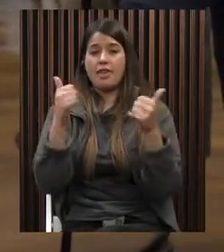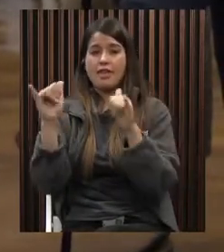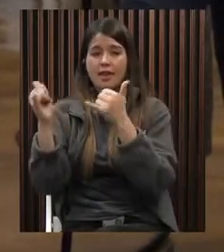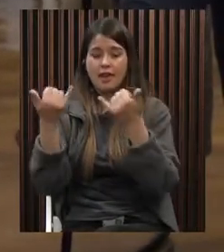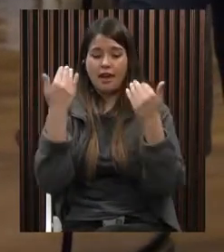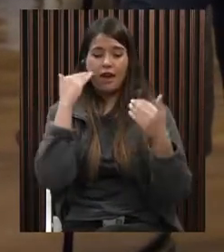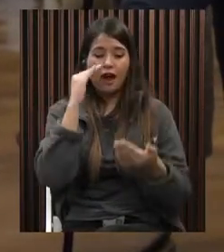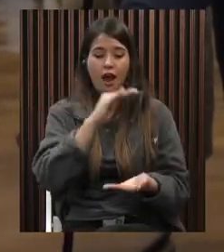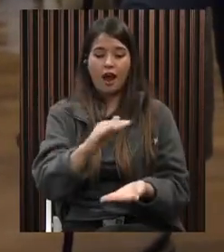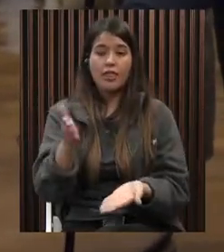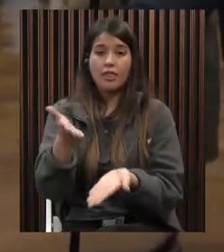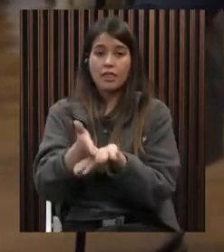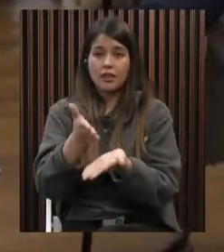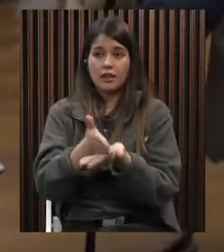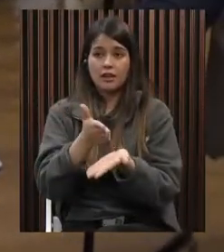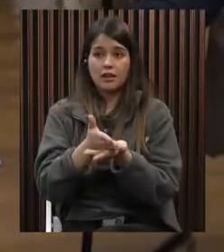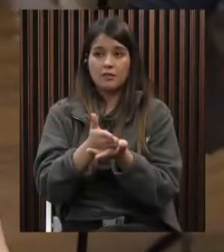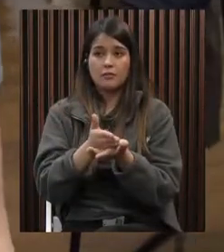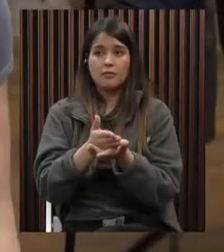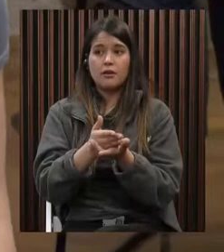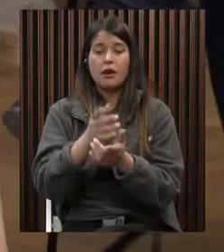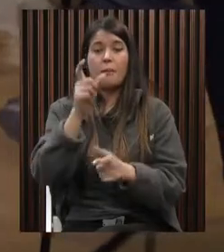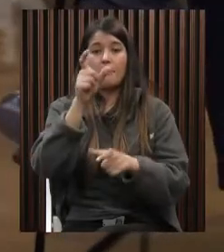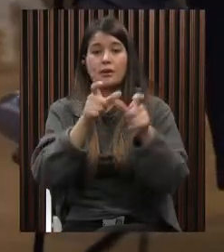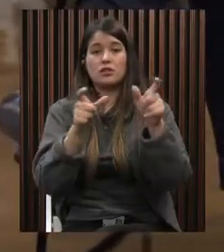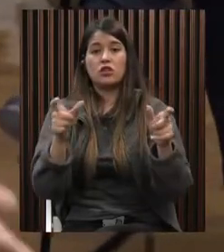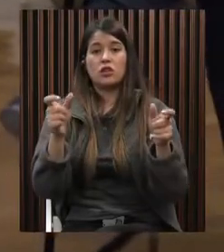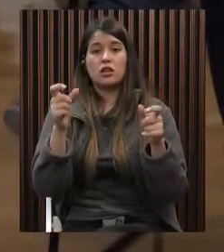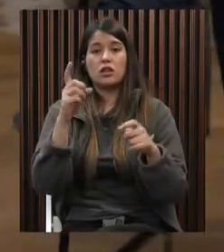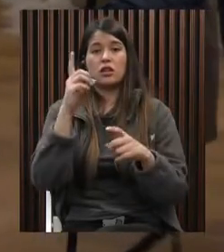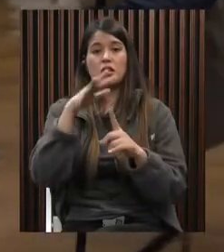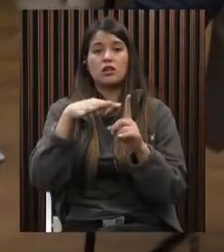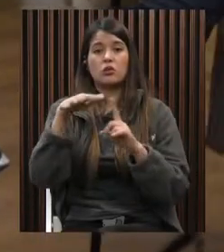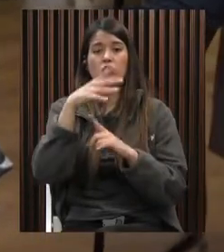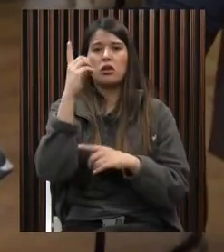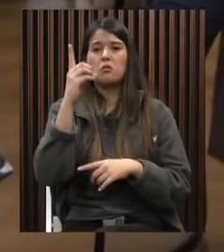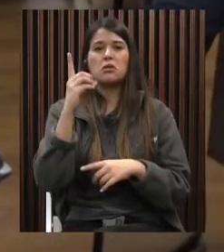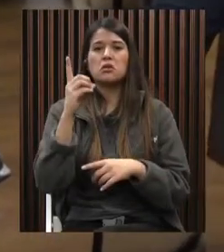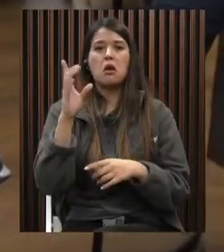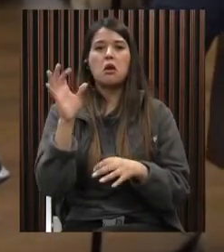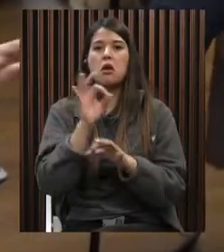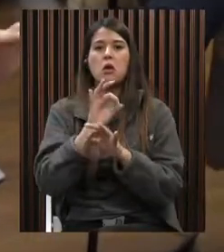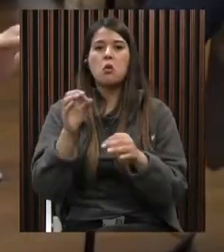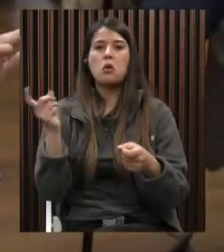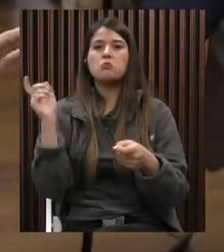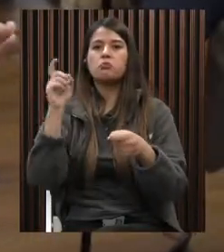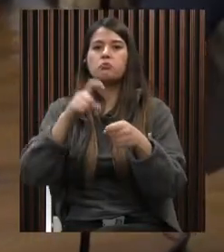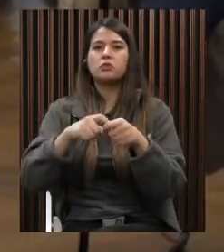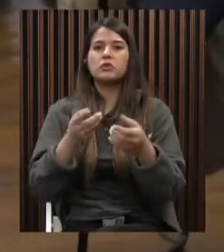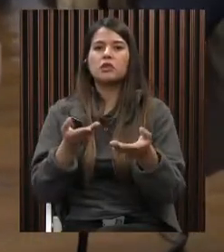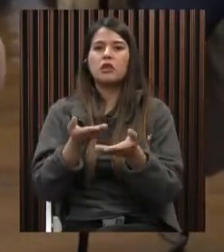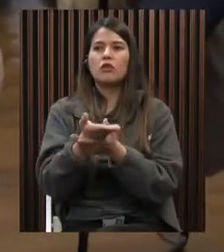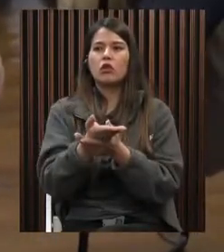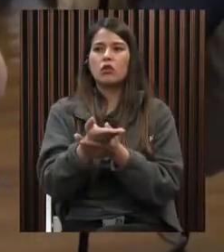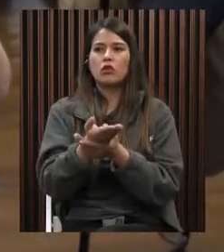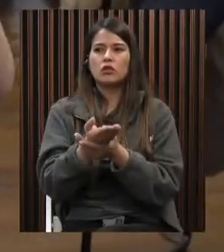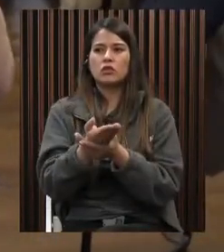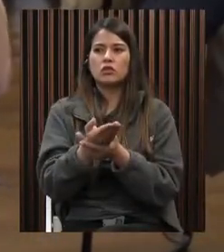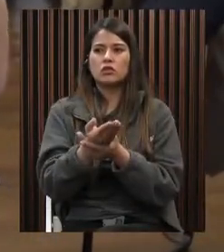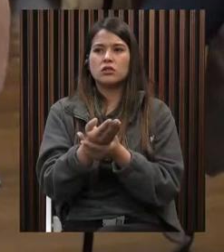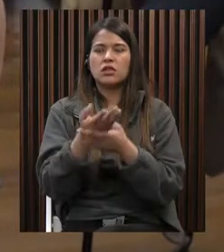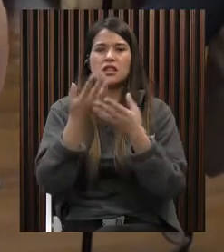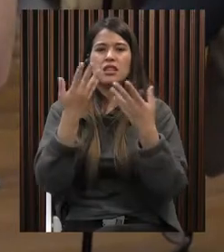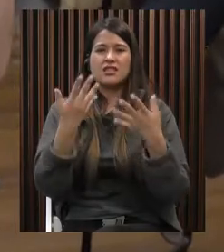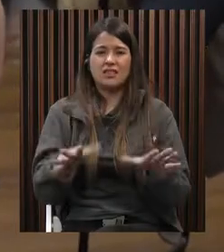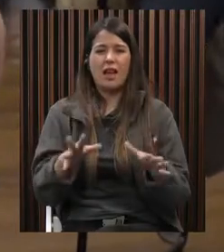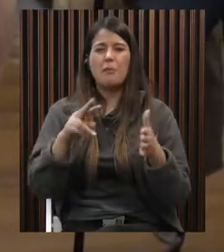personas con discapacidad, nadie se inscribió. Los papás no quisieron. O sea, si ya tenemos problemas con